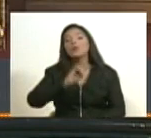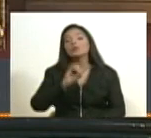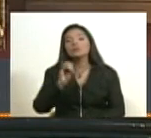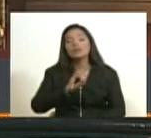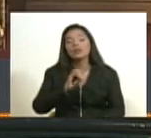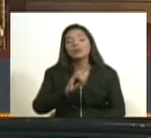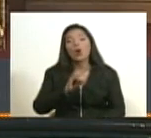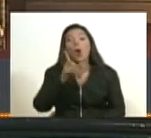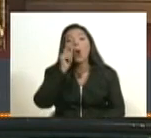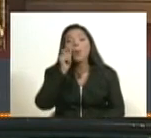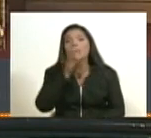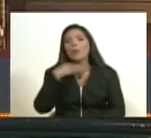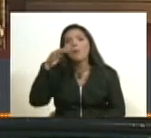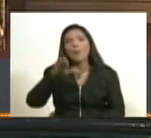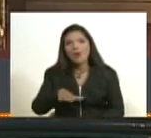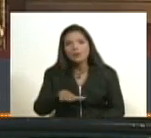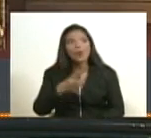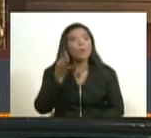sin hombre.